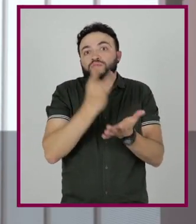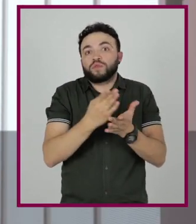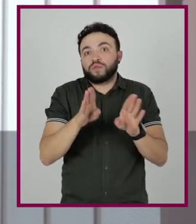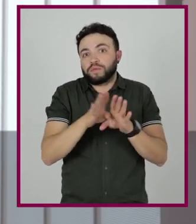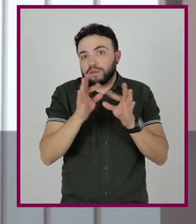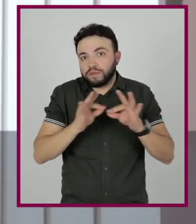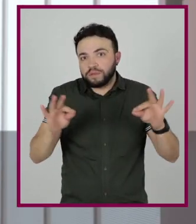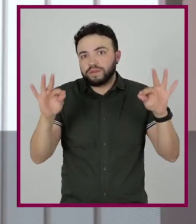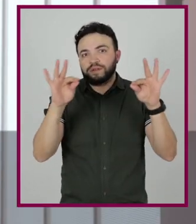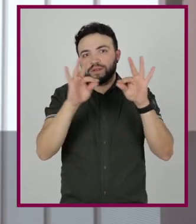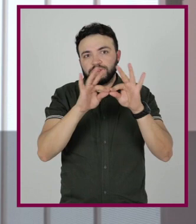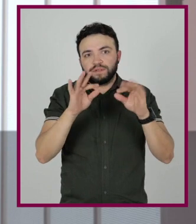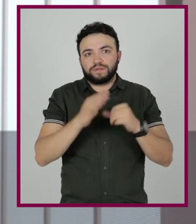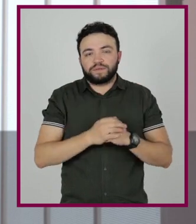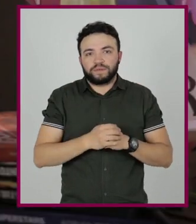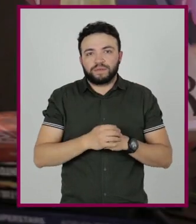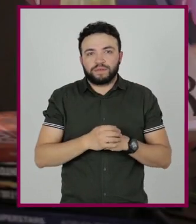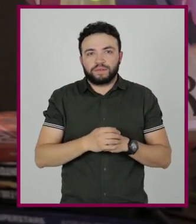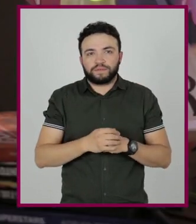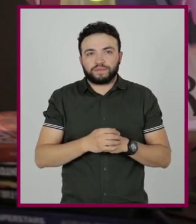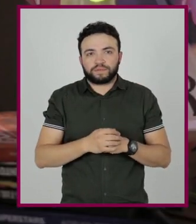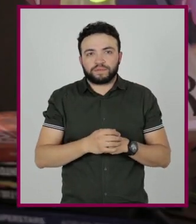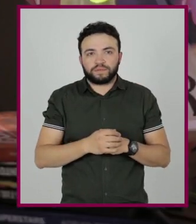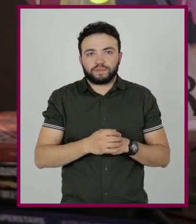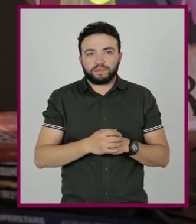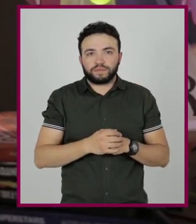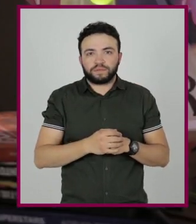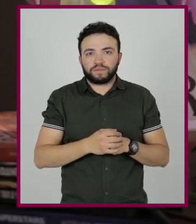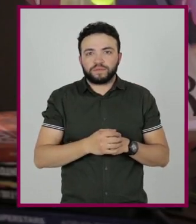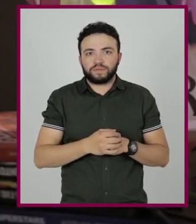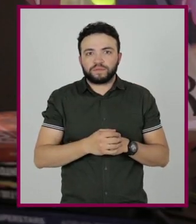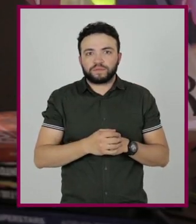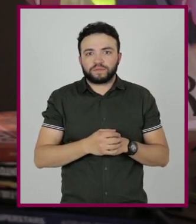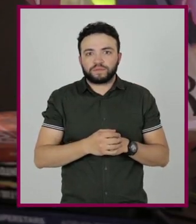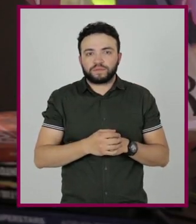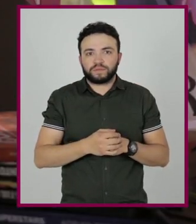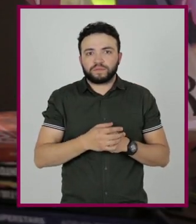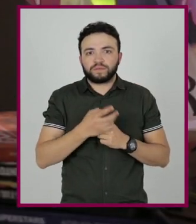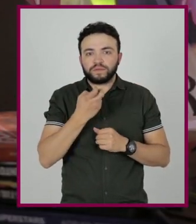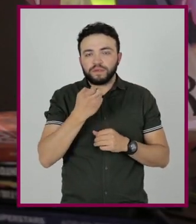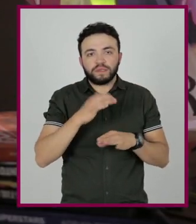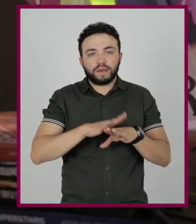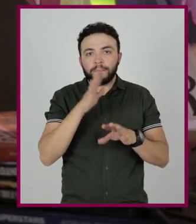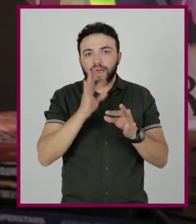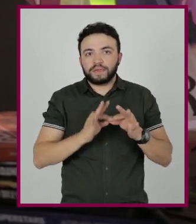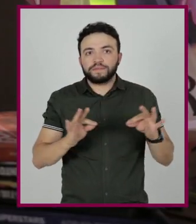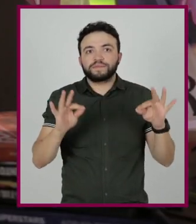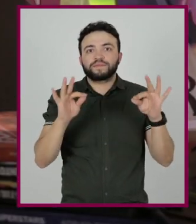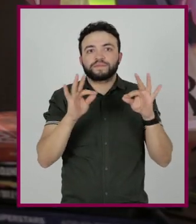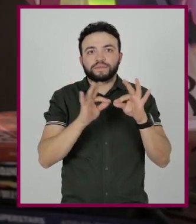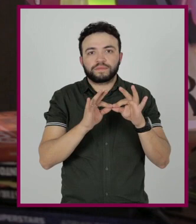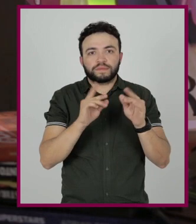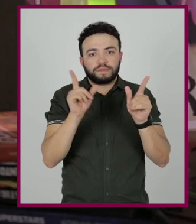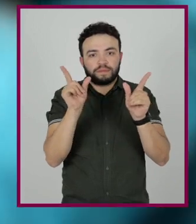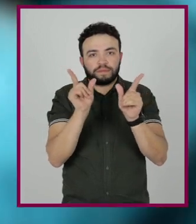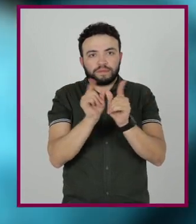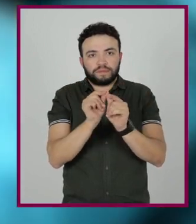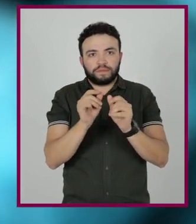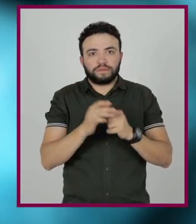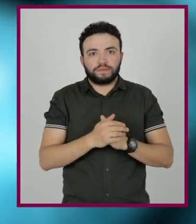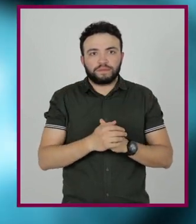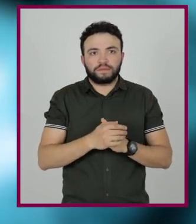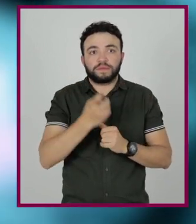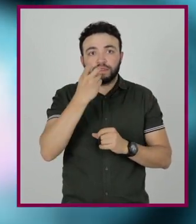Por eso dices económico, ¿verdad? Así es, poco. Que no es poco, más bien lo más importante bien sintetizado.